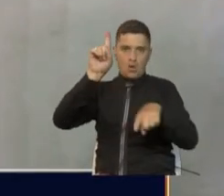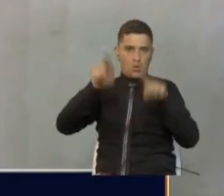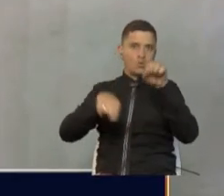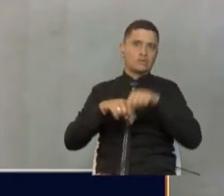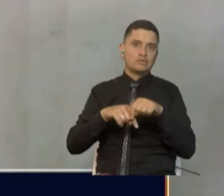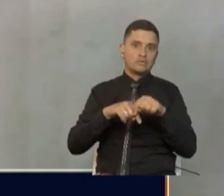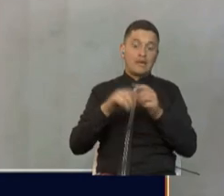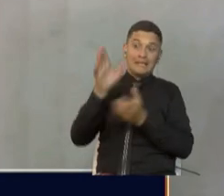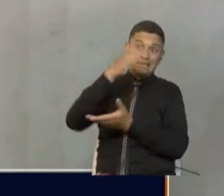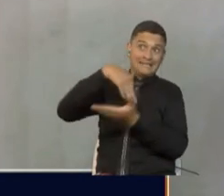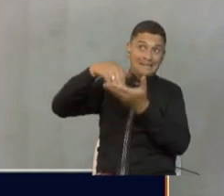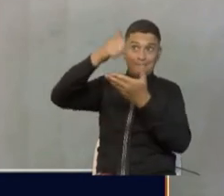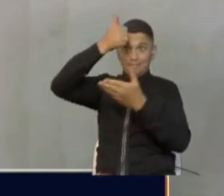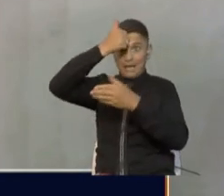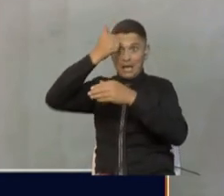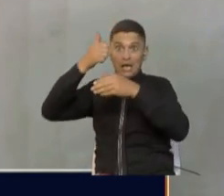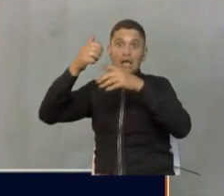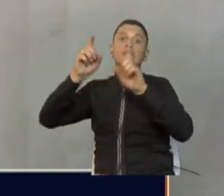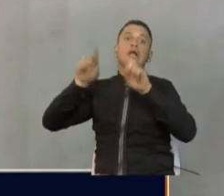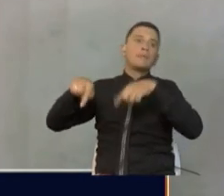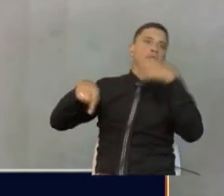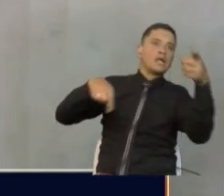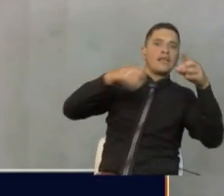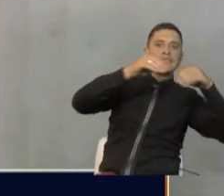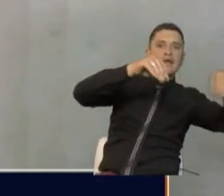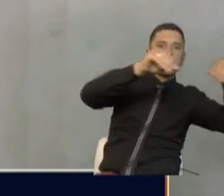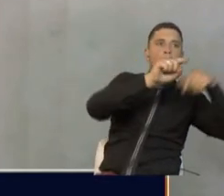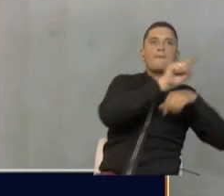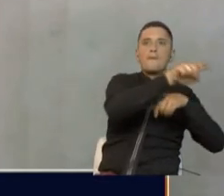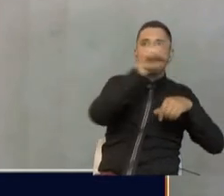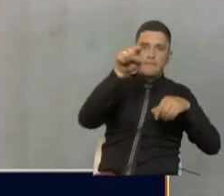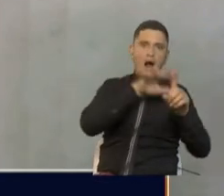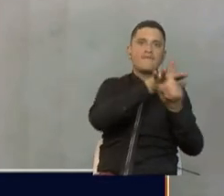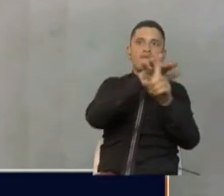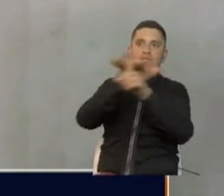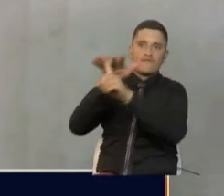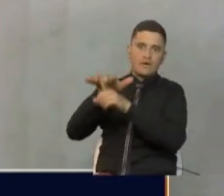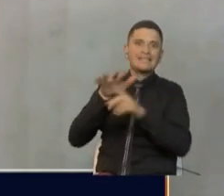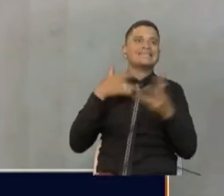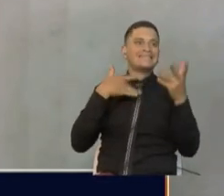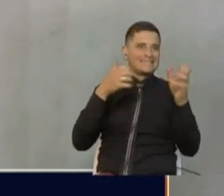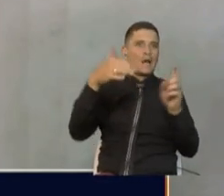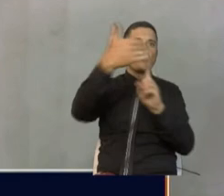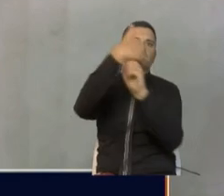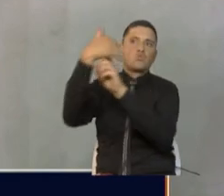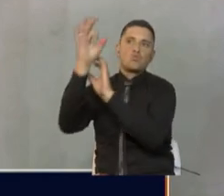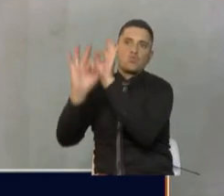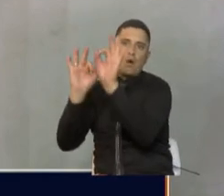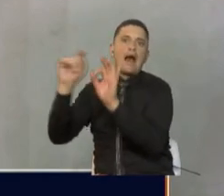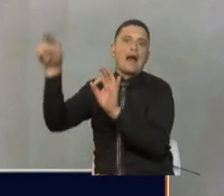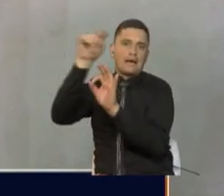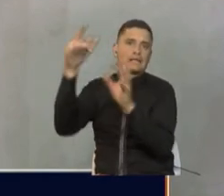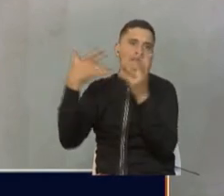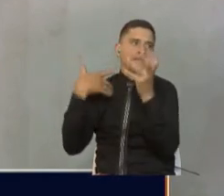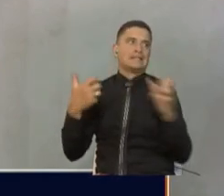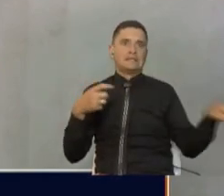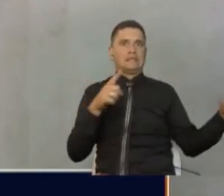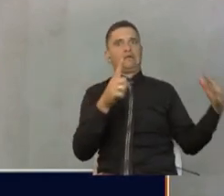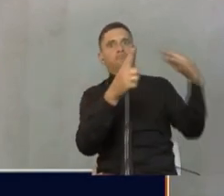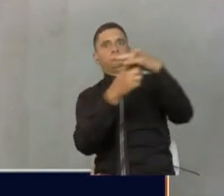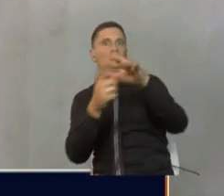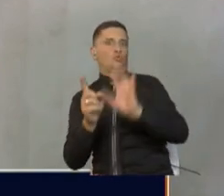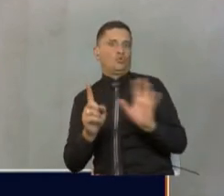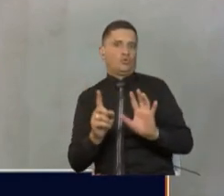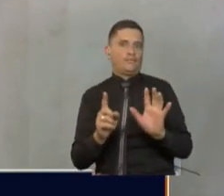nivel central como territorial, y queremos la protección de nuestros funcionarios. No puede haber más mesas